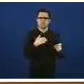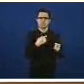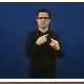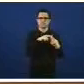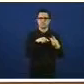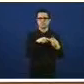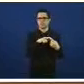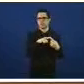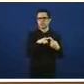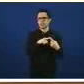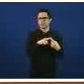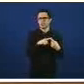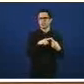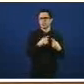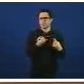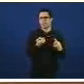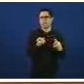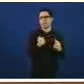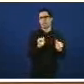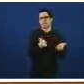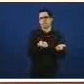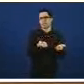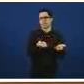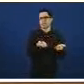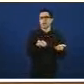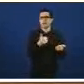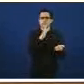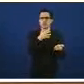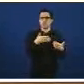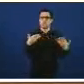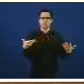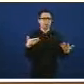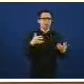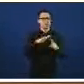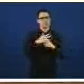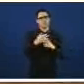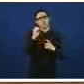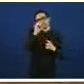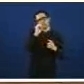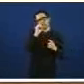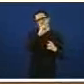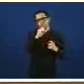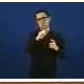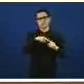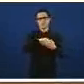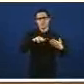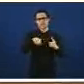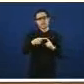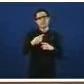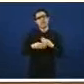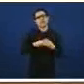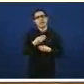problema Cando xurdiu En segundo lugar, cal foi e cal é a postura da Xunta de Galicia E, en terceiro lugar, que está facendo o goberno galego